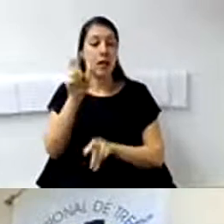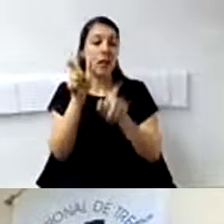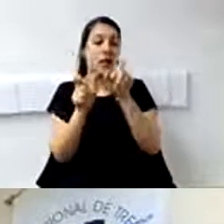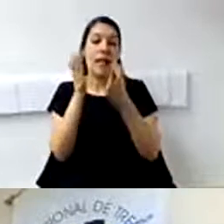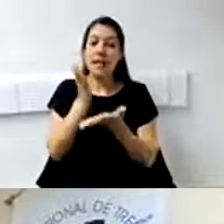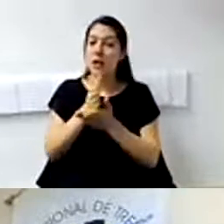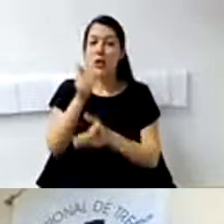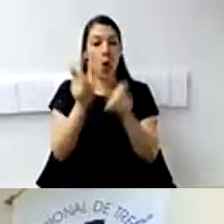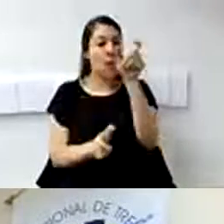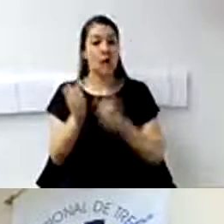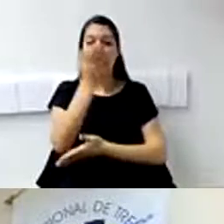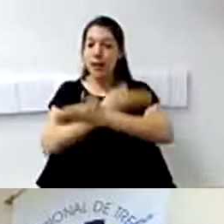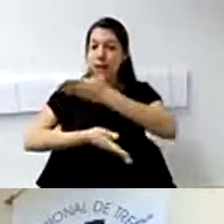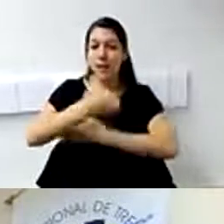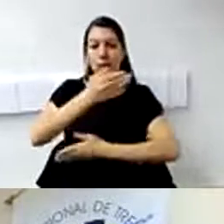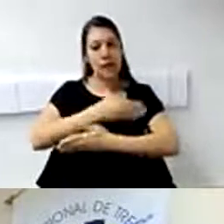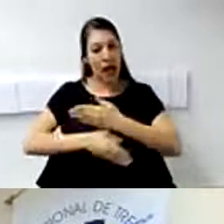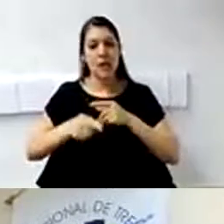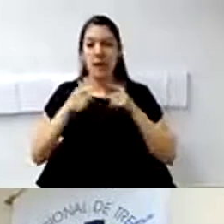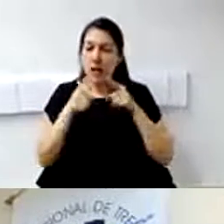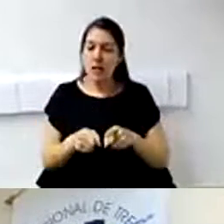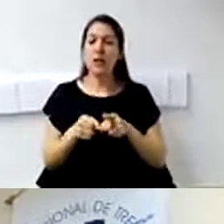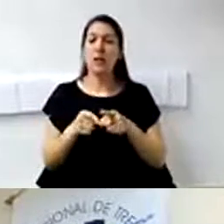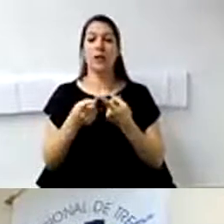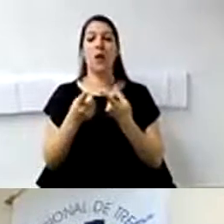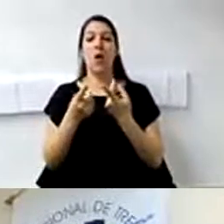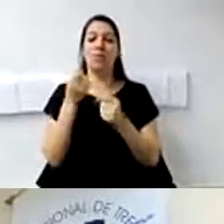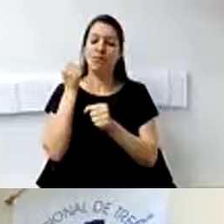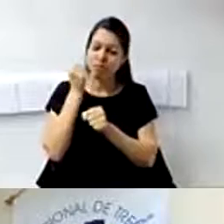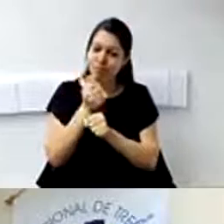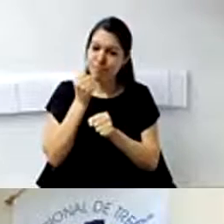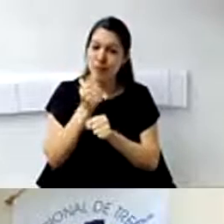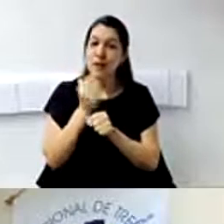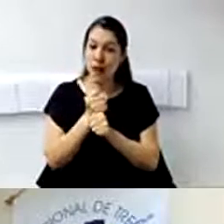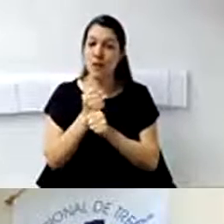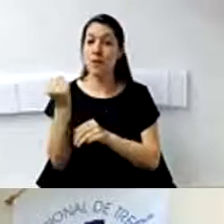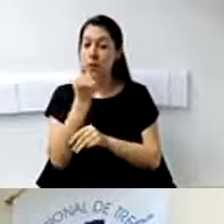discapacidad es una línea estratégica de trabajo, y quedamos